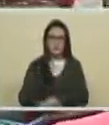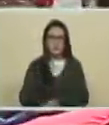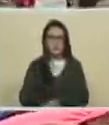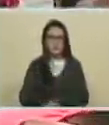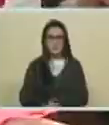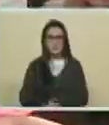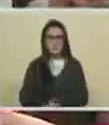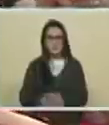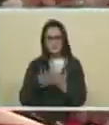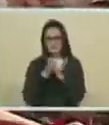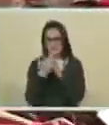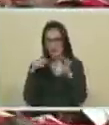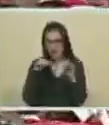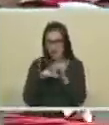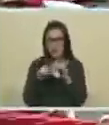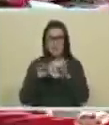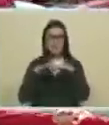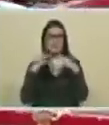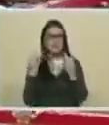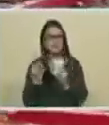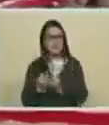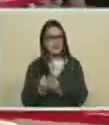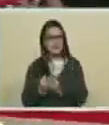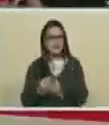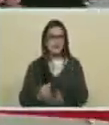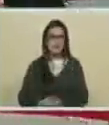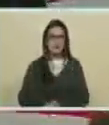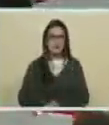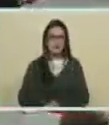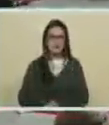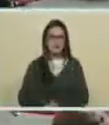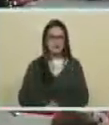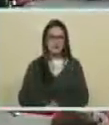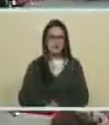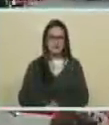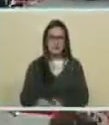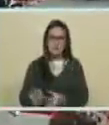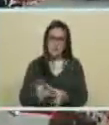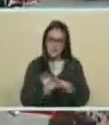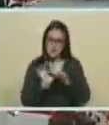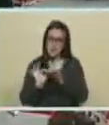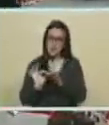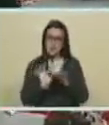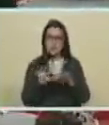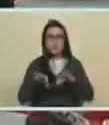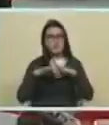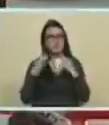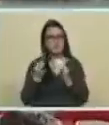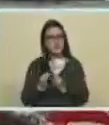desde el barrio, desde la familia. La unión familiar.